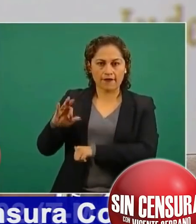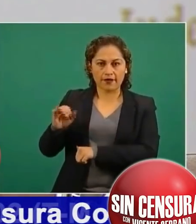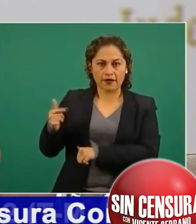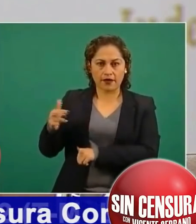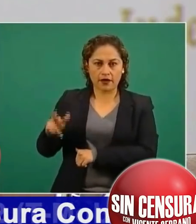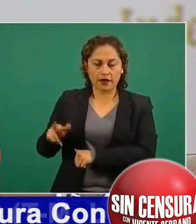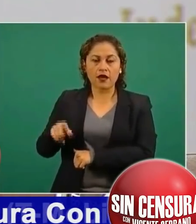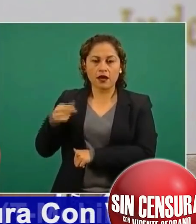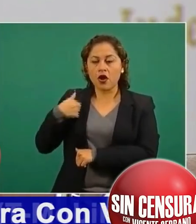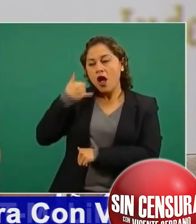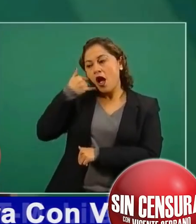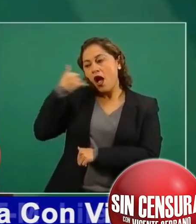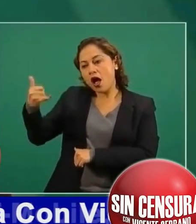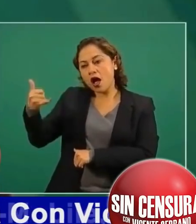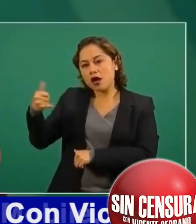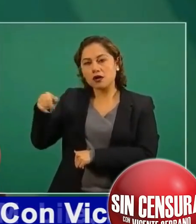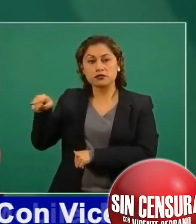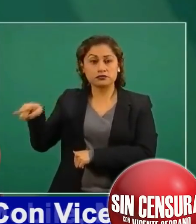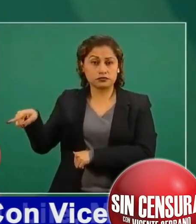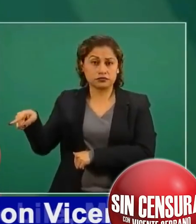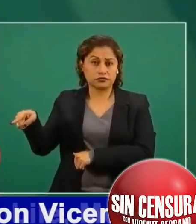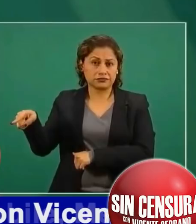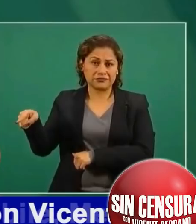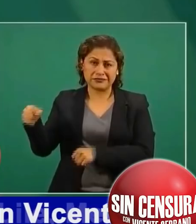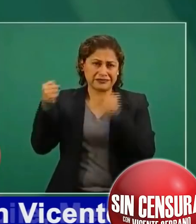permitiría y haría bien,